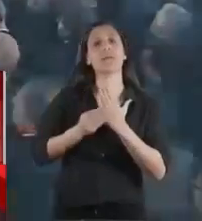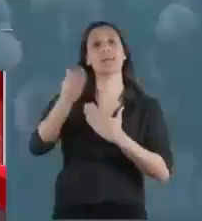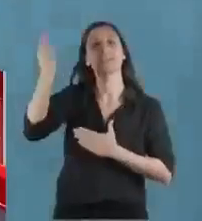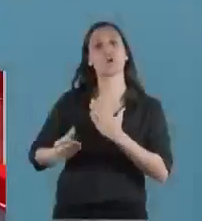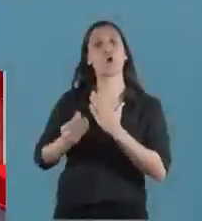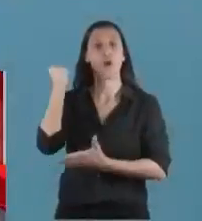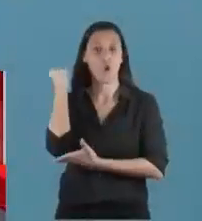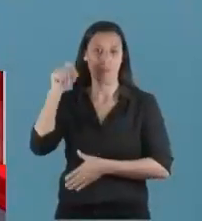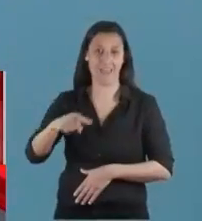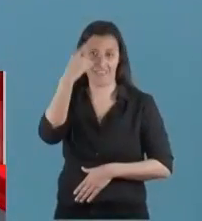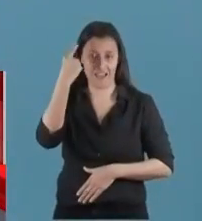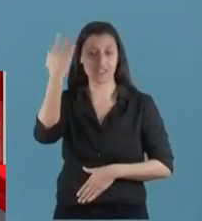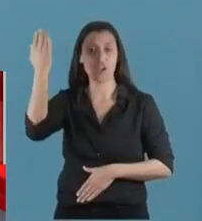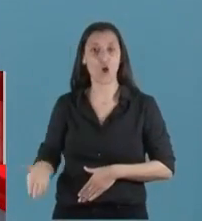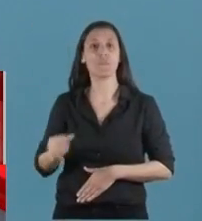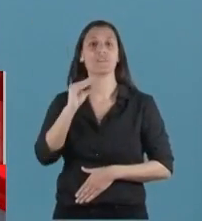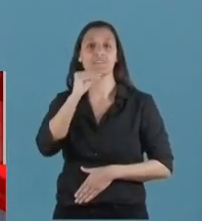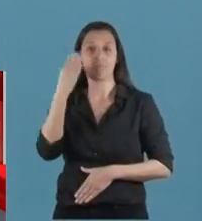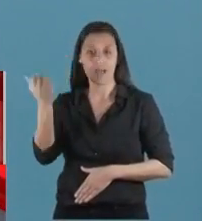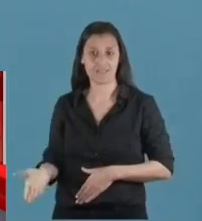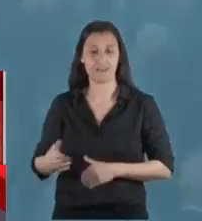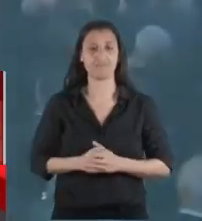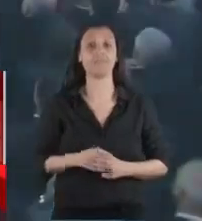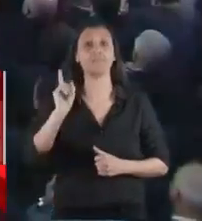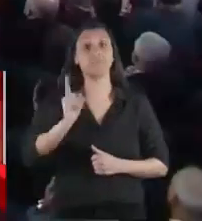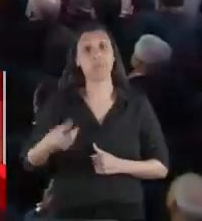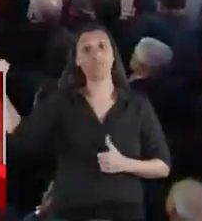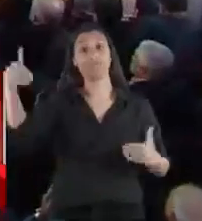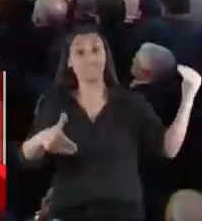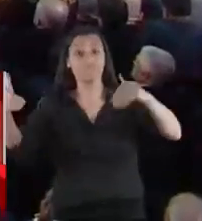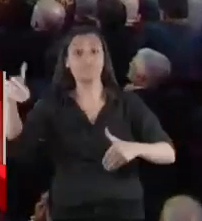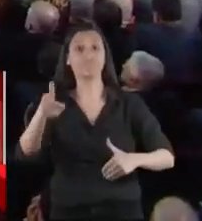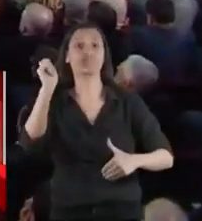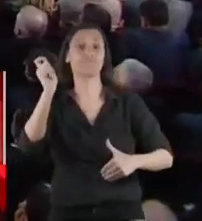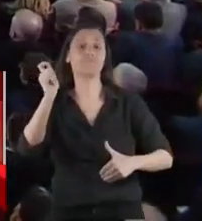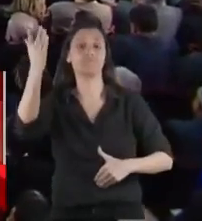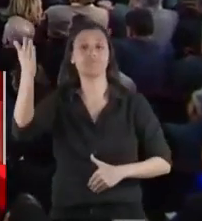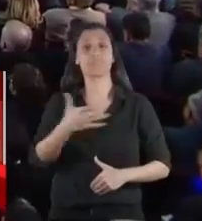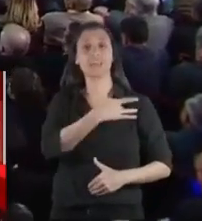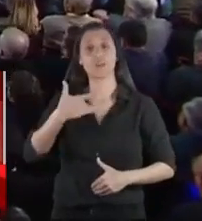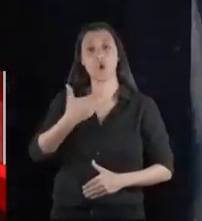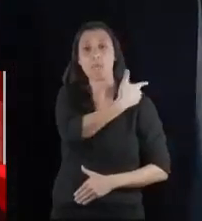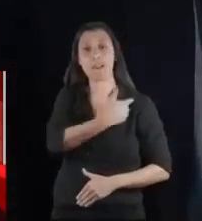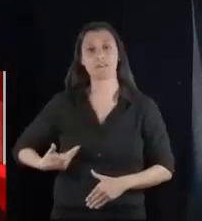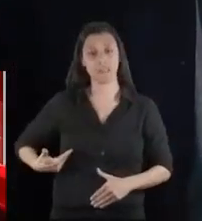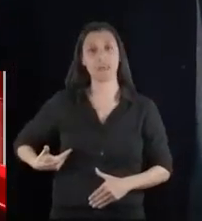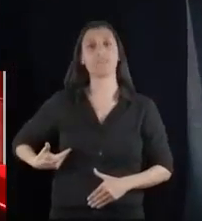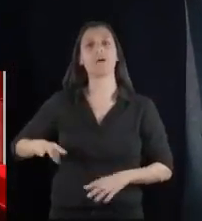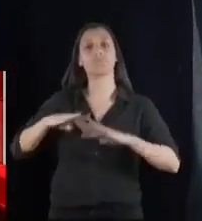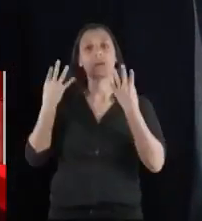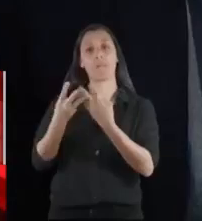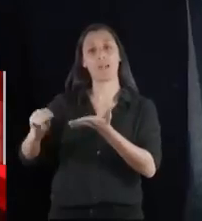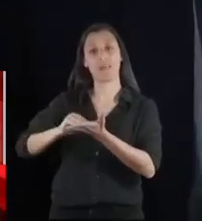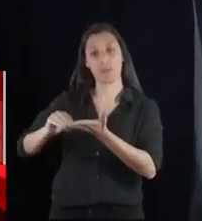de la Nación, Sergio Massa. Se encuentran presentes la señora presidenta de la Honorable Cámara